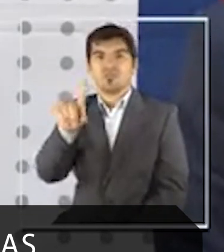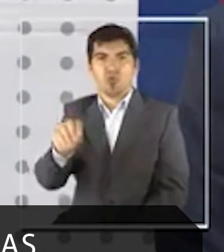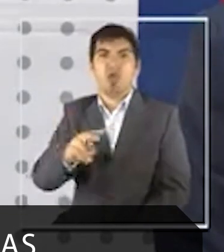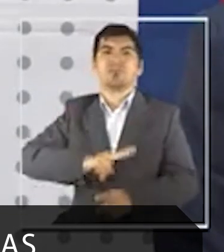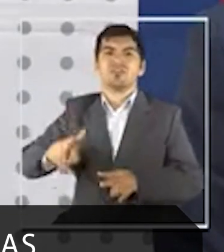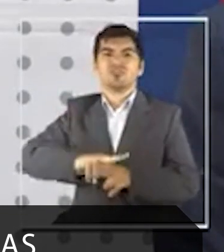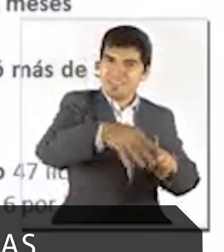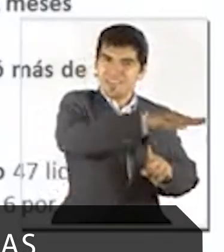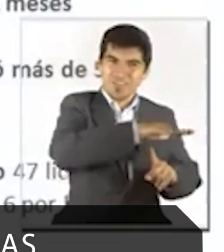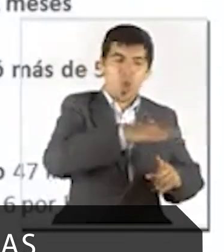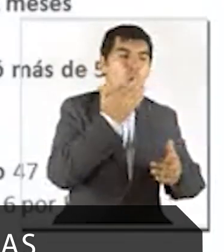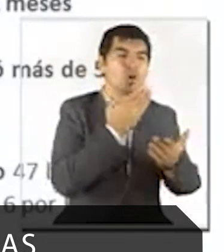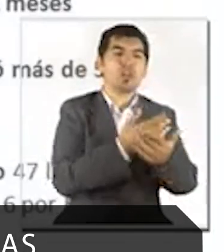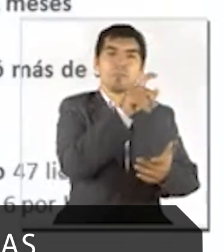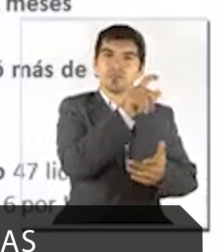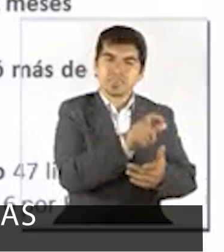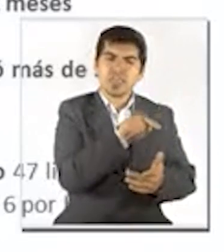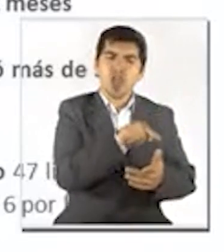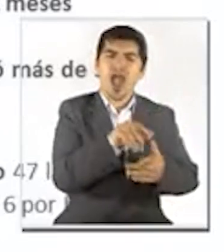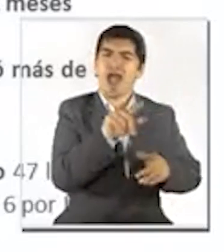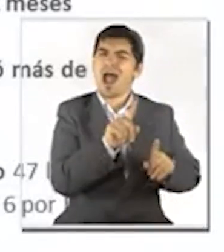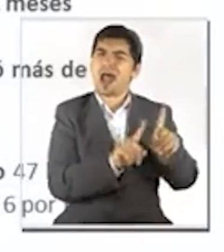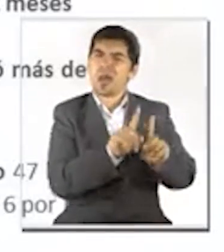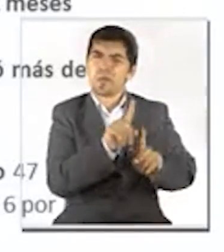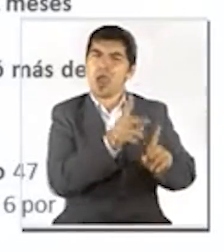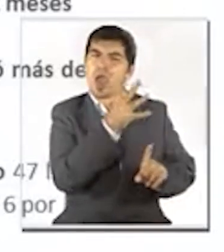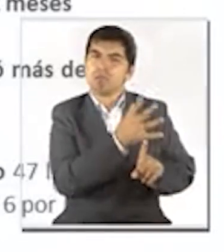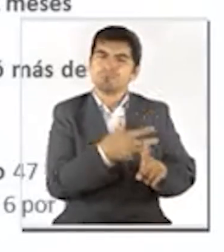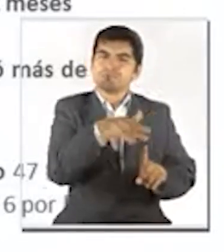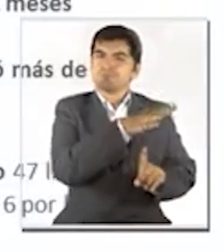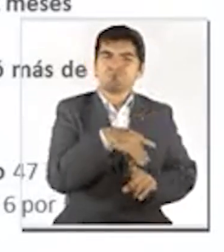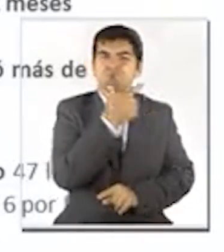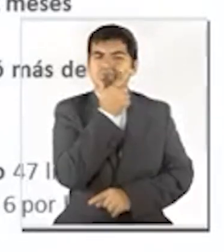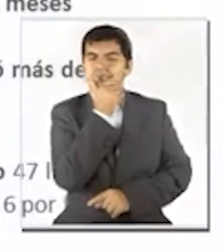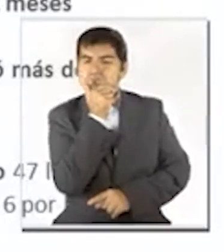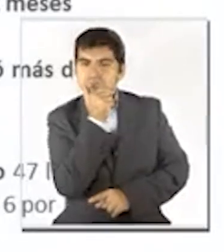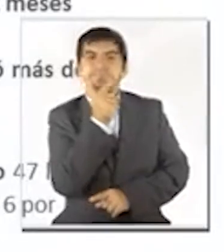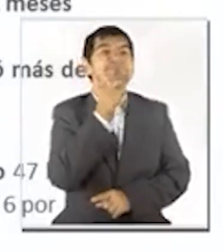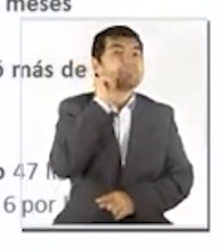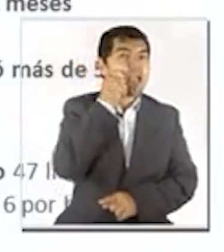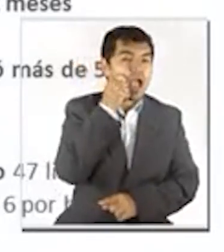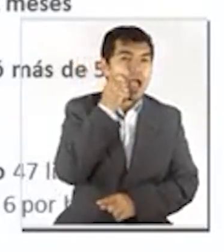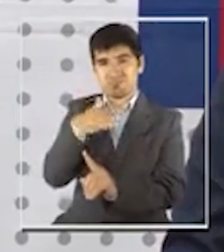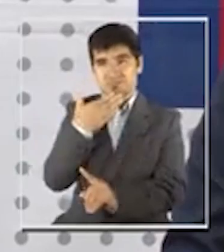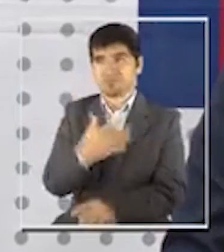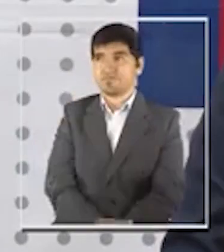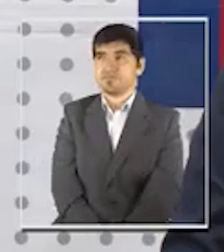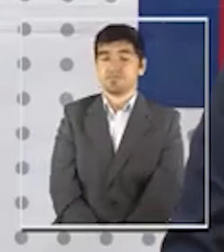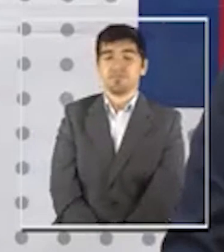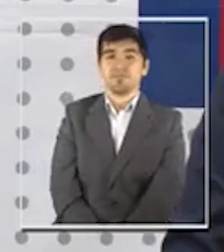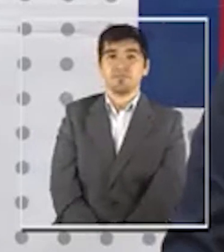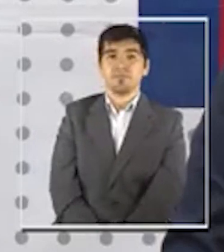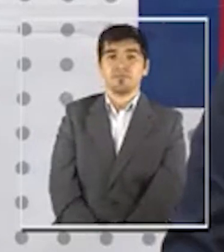con pin nacional Javier errázuriz anunciaron los detalles de un nuevo plan de fiscalización para enfrentar la venta de licencias médicas quiero